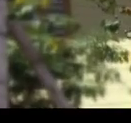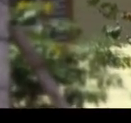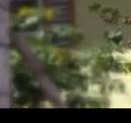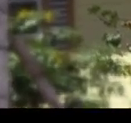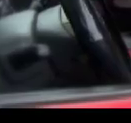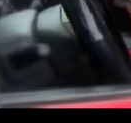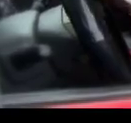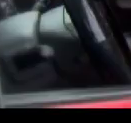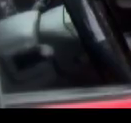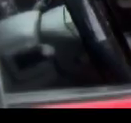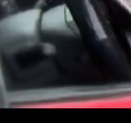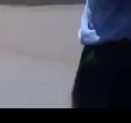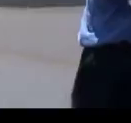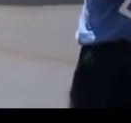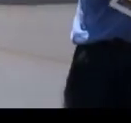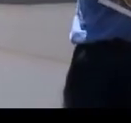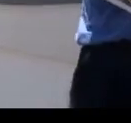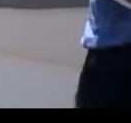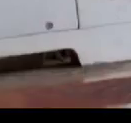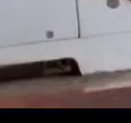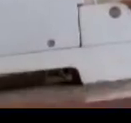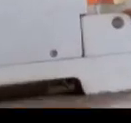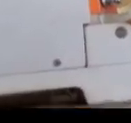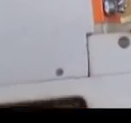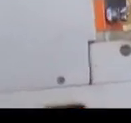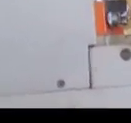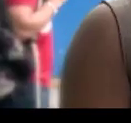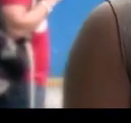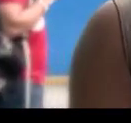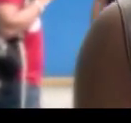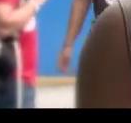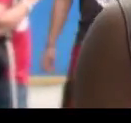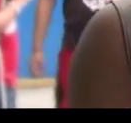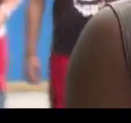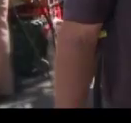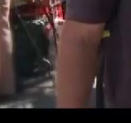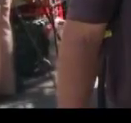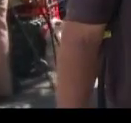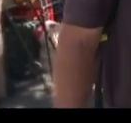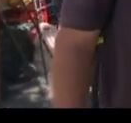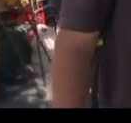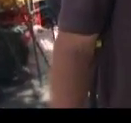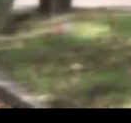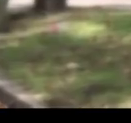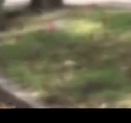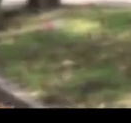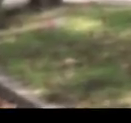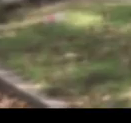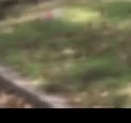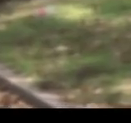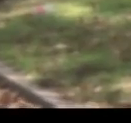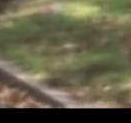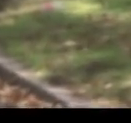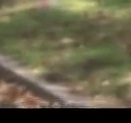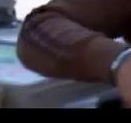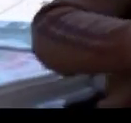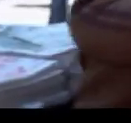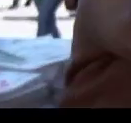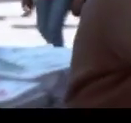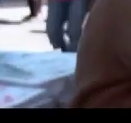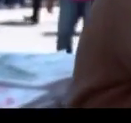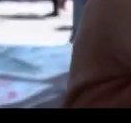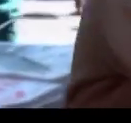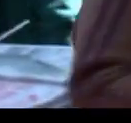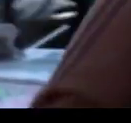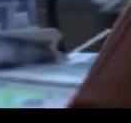orgullosos y también tenemos nuestro diario. Diario Extra, el diario preferido por los ticos que saben lo que es